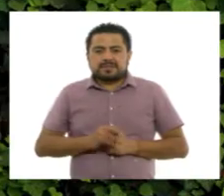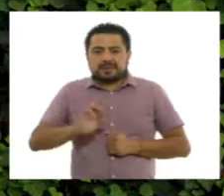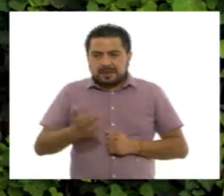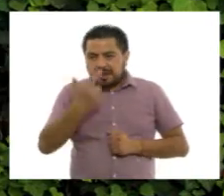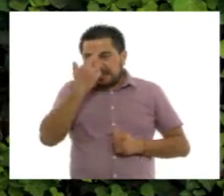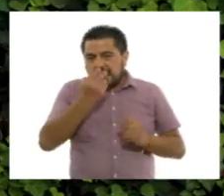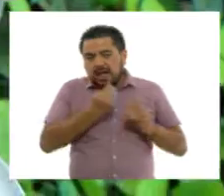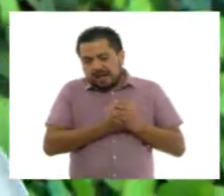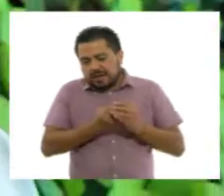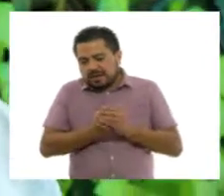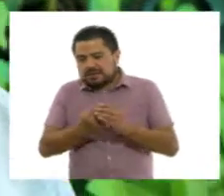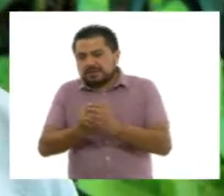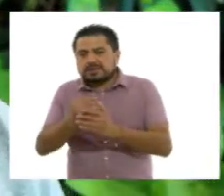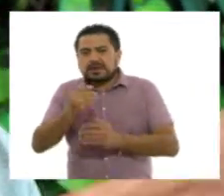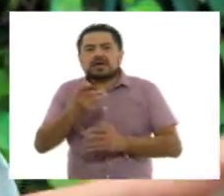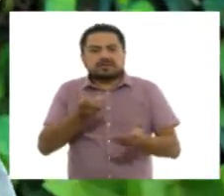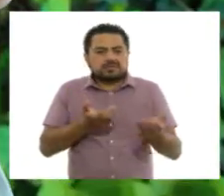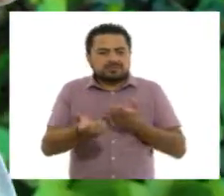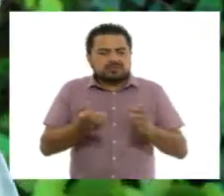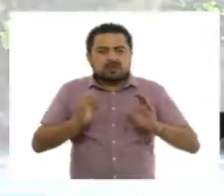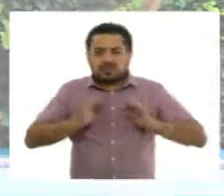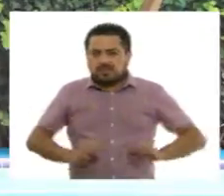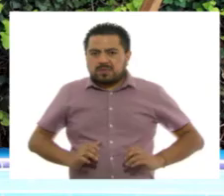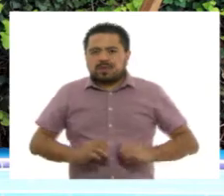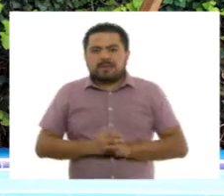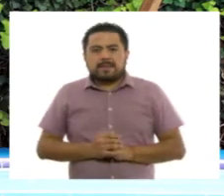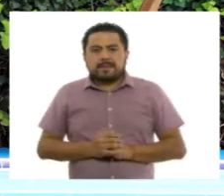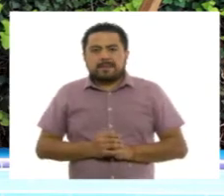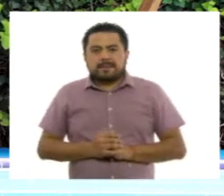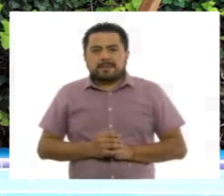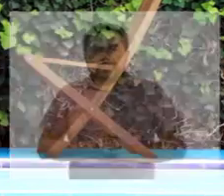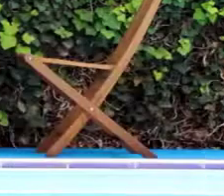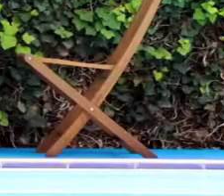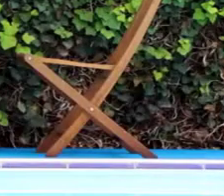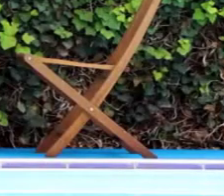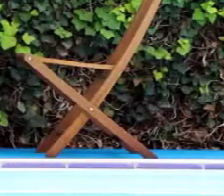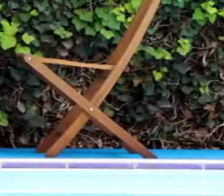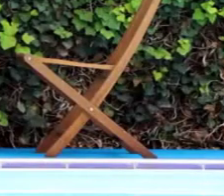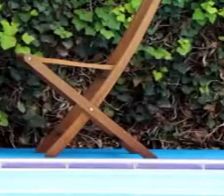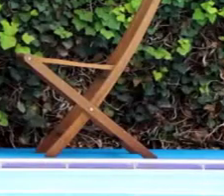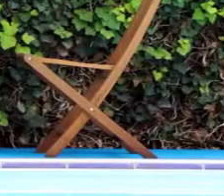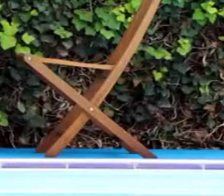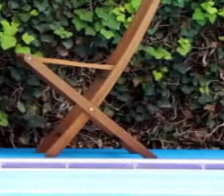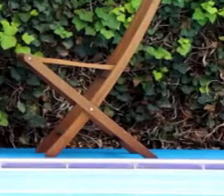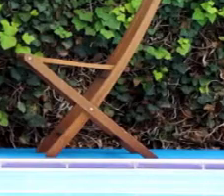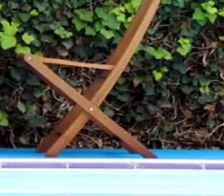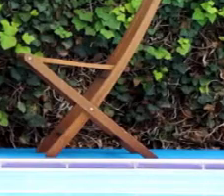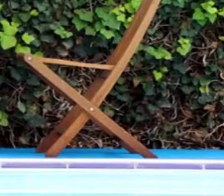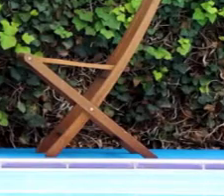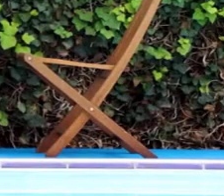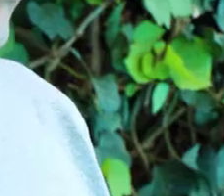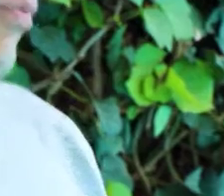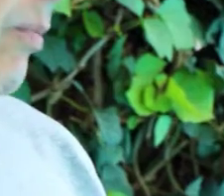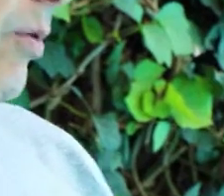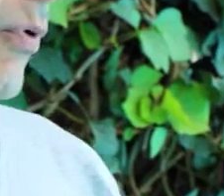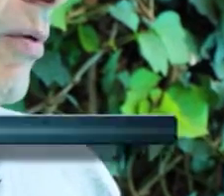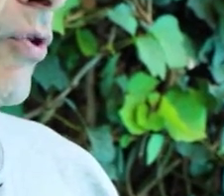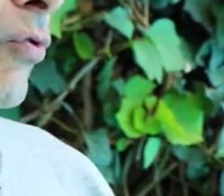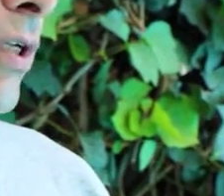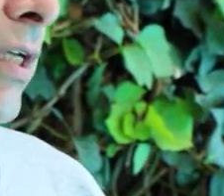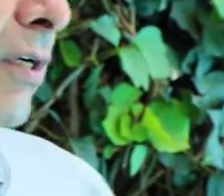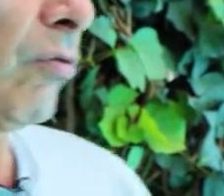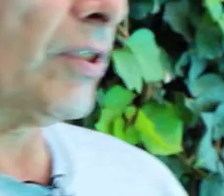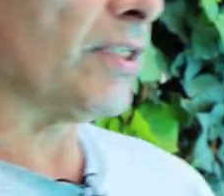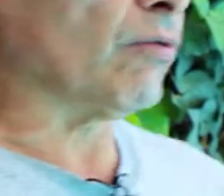Recuerda, entre clase y clase, activa tu cuerpo. ¿Qué vamos a hacer ahora? Vamos a hacer unos fondos. Un fondo estático en el cual